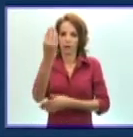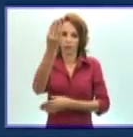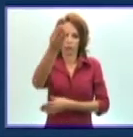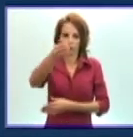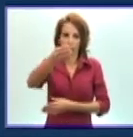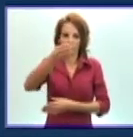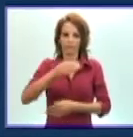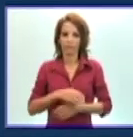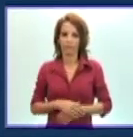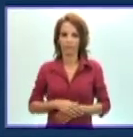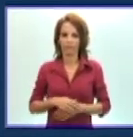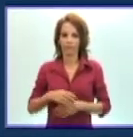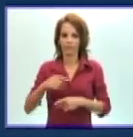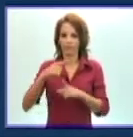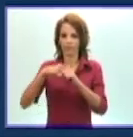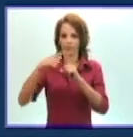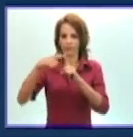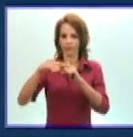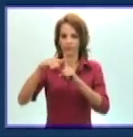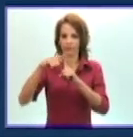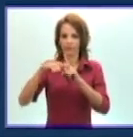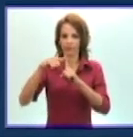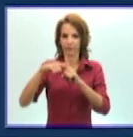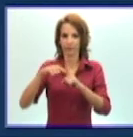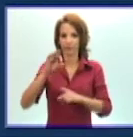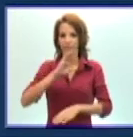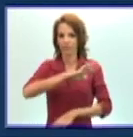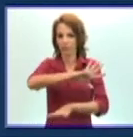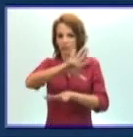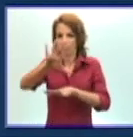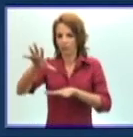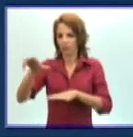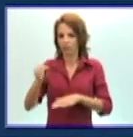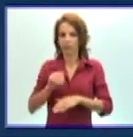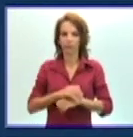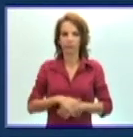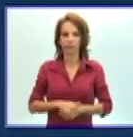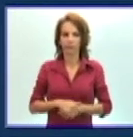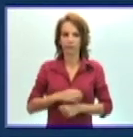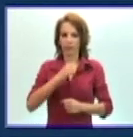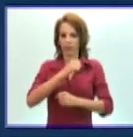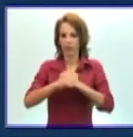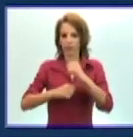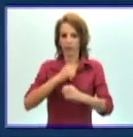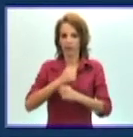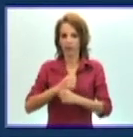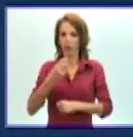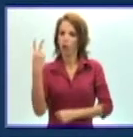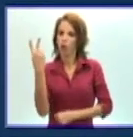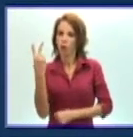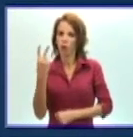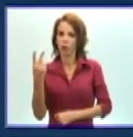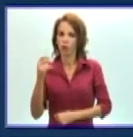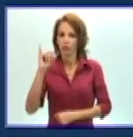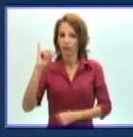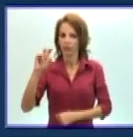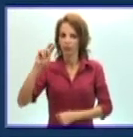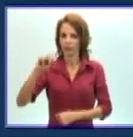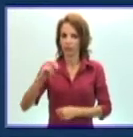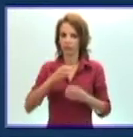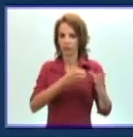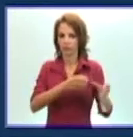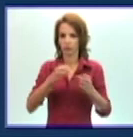temperatura ambiental. Para ello, como ven, utilizaron estos dos instrumentos. Vamos a dar un tiempo para que puedan copiarlo.